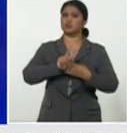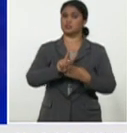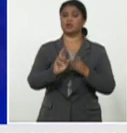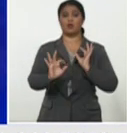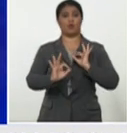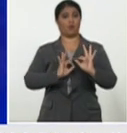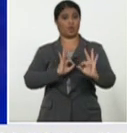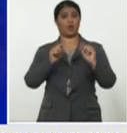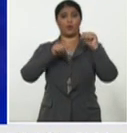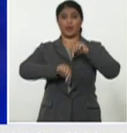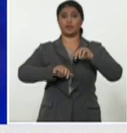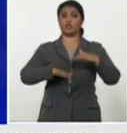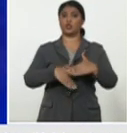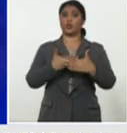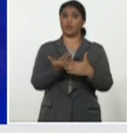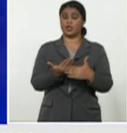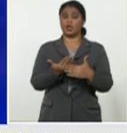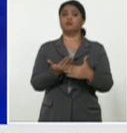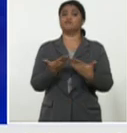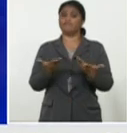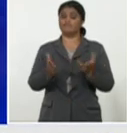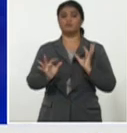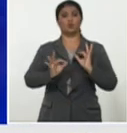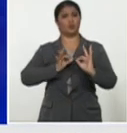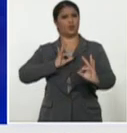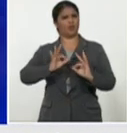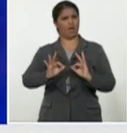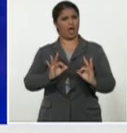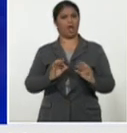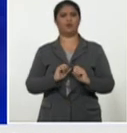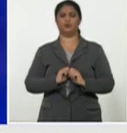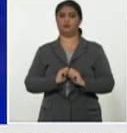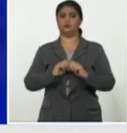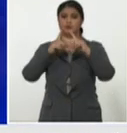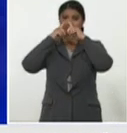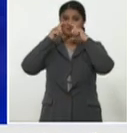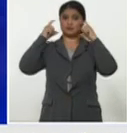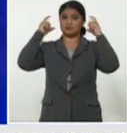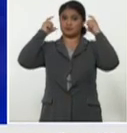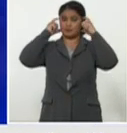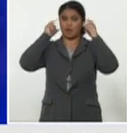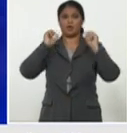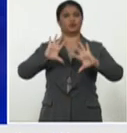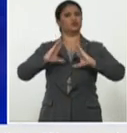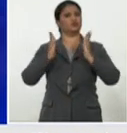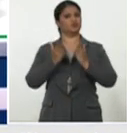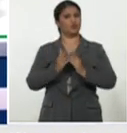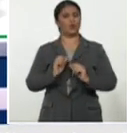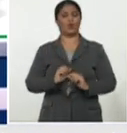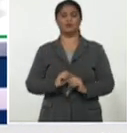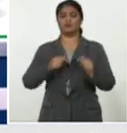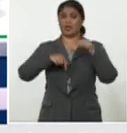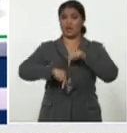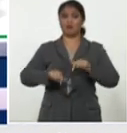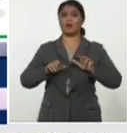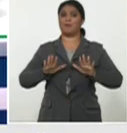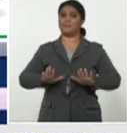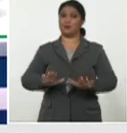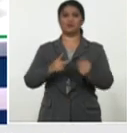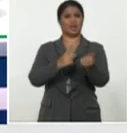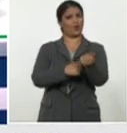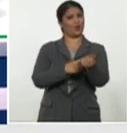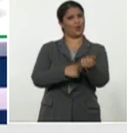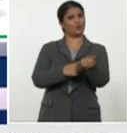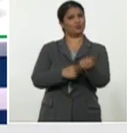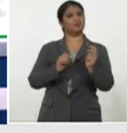cumplimiento estricto, con el apego a cada una de las medidas indicadas. Doctor, le propongo una pausa, la pausa habitual. Al cierre del